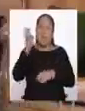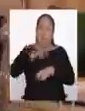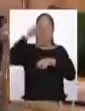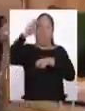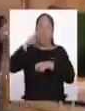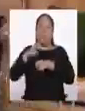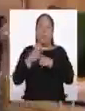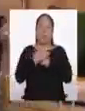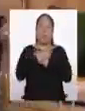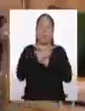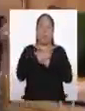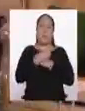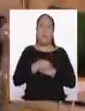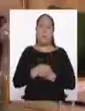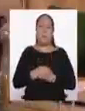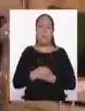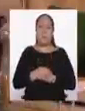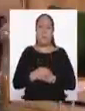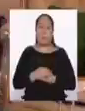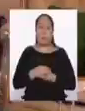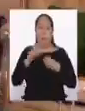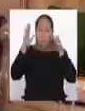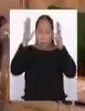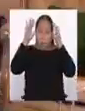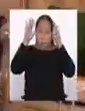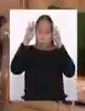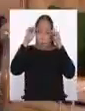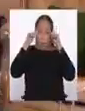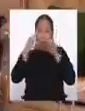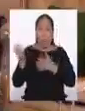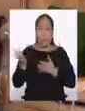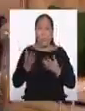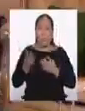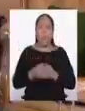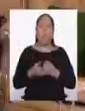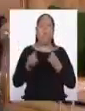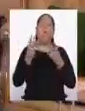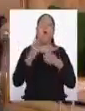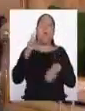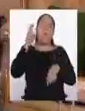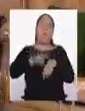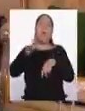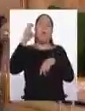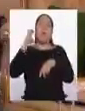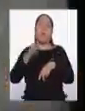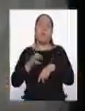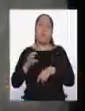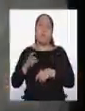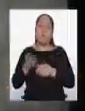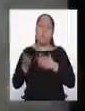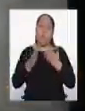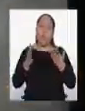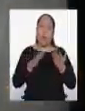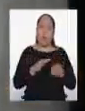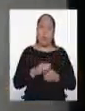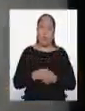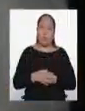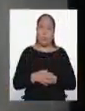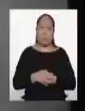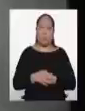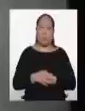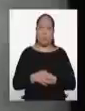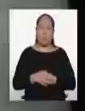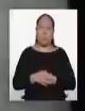Y cuántas mulas que cargaban los cañones murieron por la picadura de esos animales.